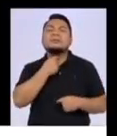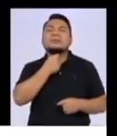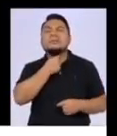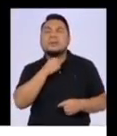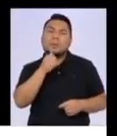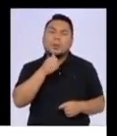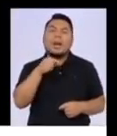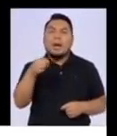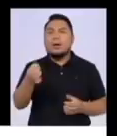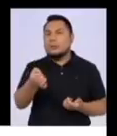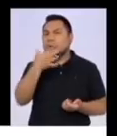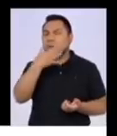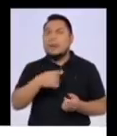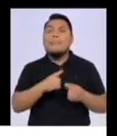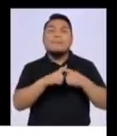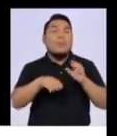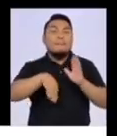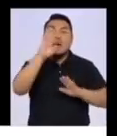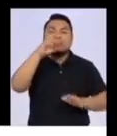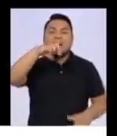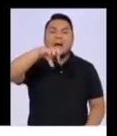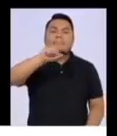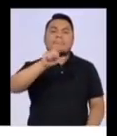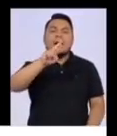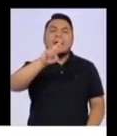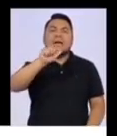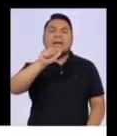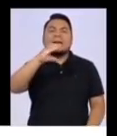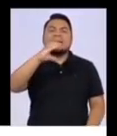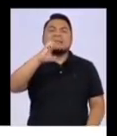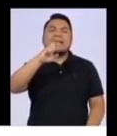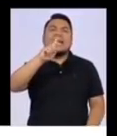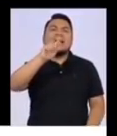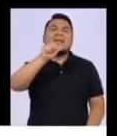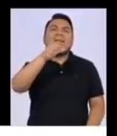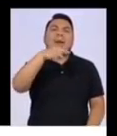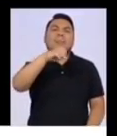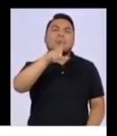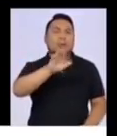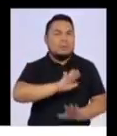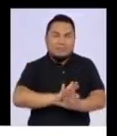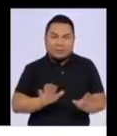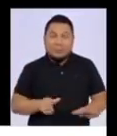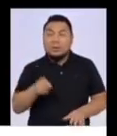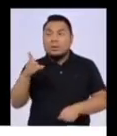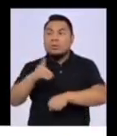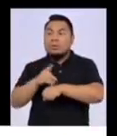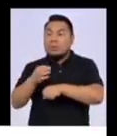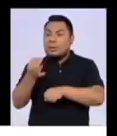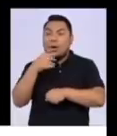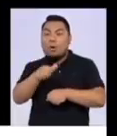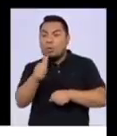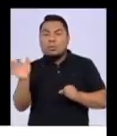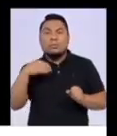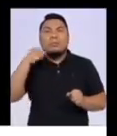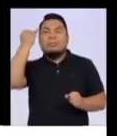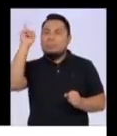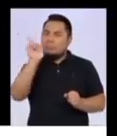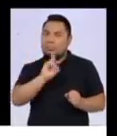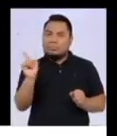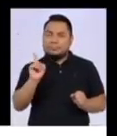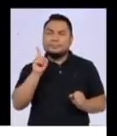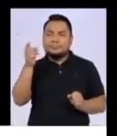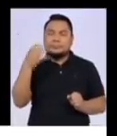tratamiento. Pero lo más importante es paracetamol. No hay que automedicarse, todo lo contrario. Lo que el médico te diga es lo que tienes que hacer. Y sobre todo